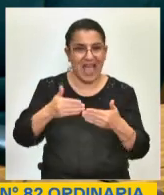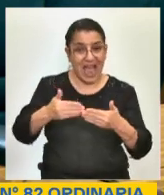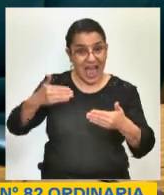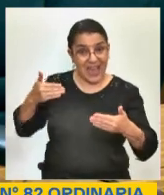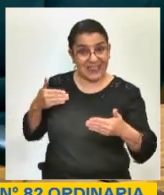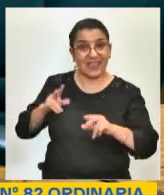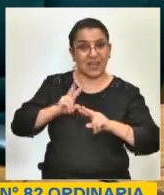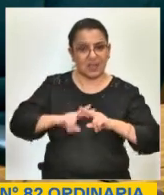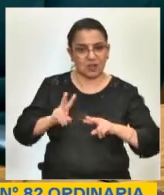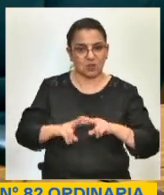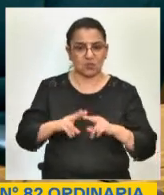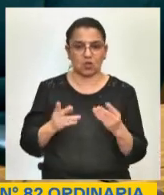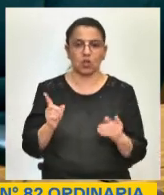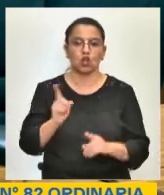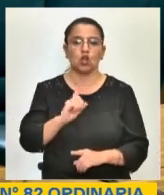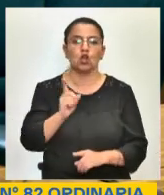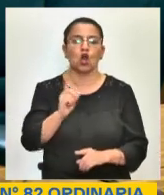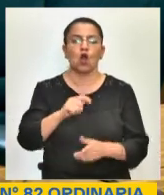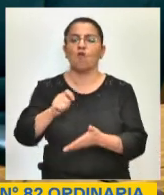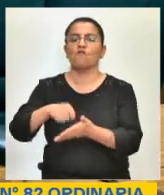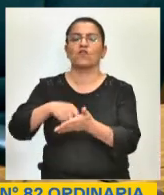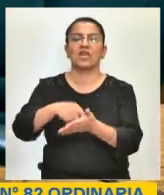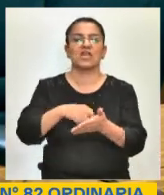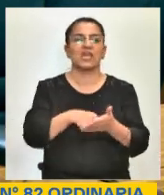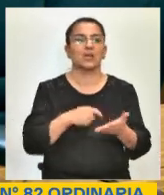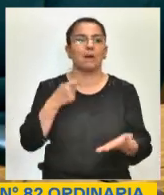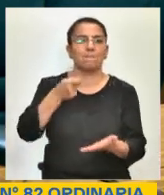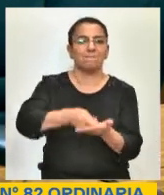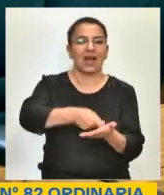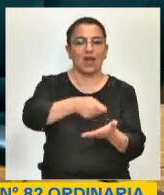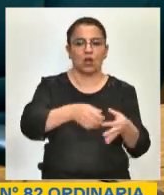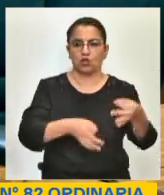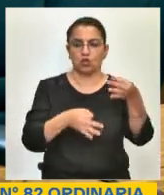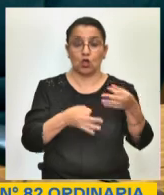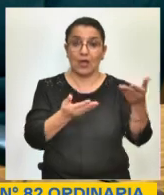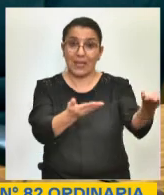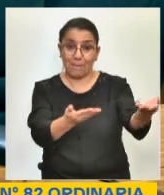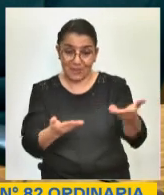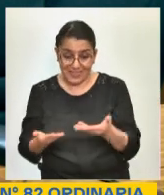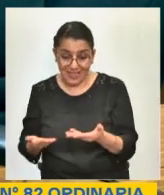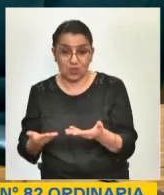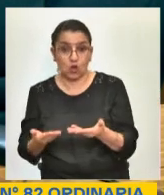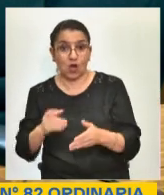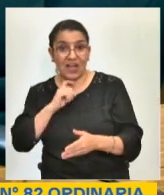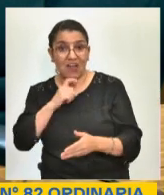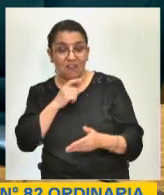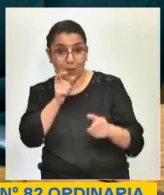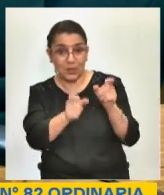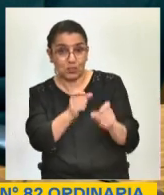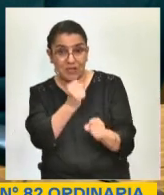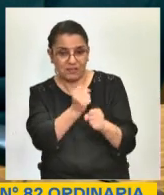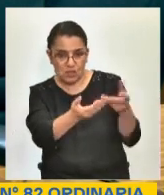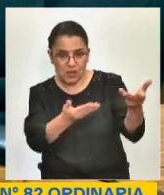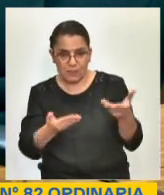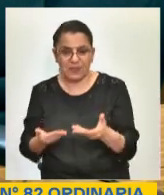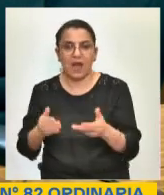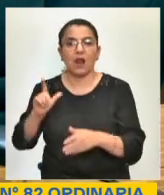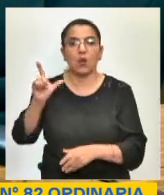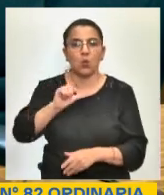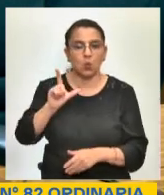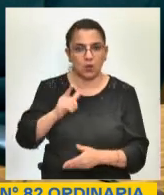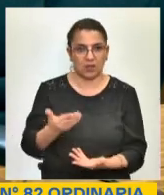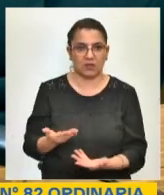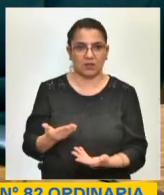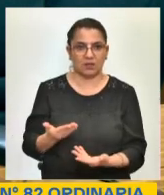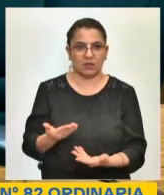resuelto no con la firma ni el pago de los contratos no invitando los trabajadores un café el día lunes